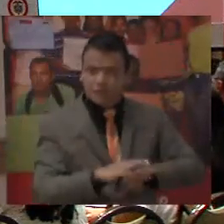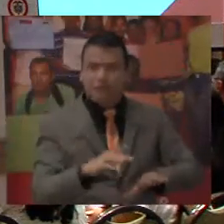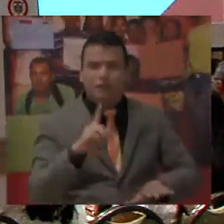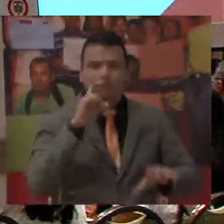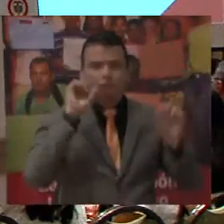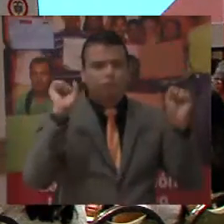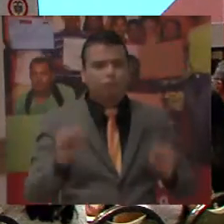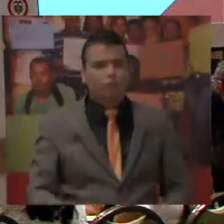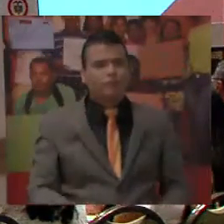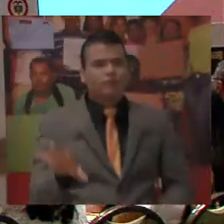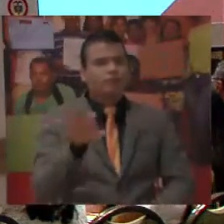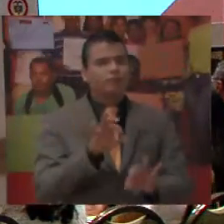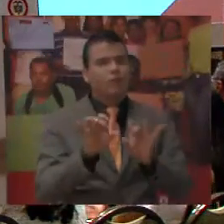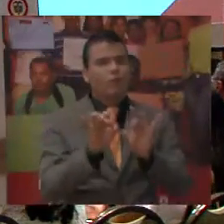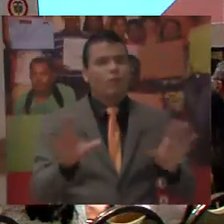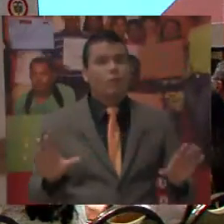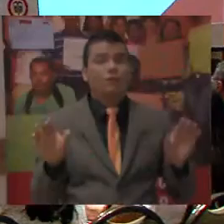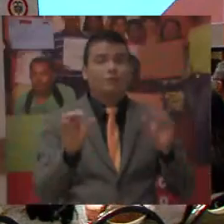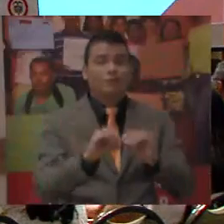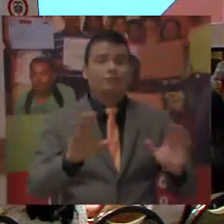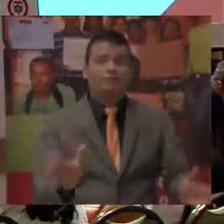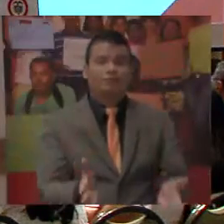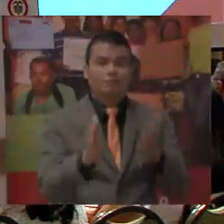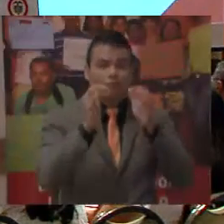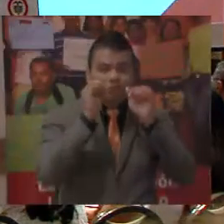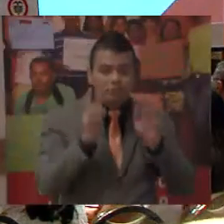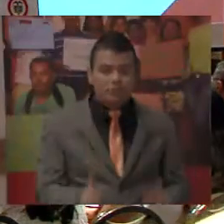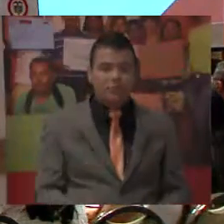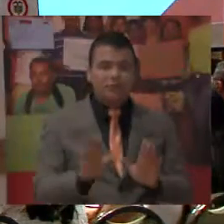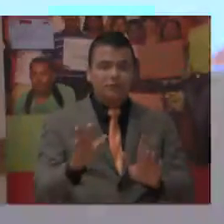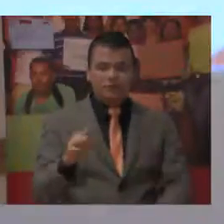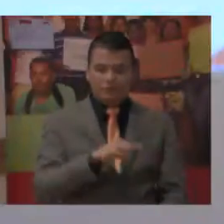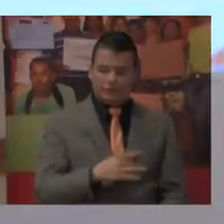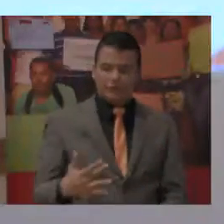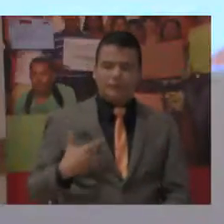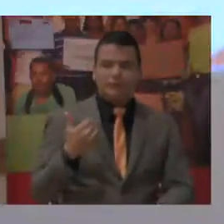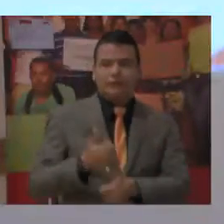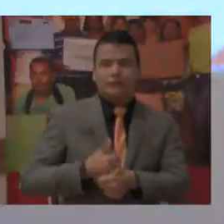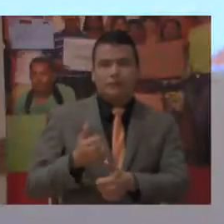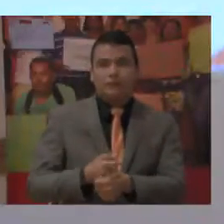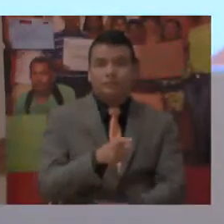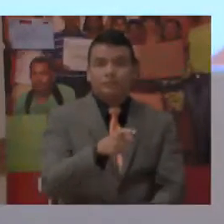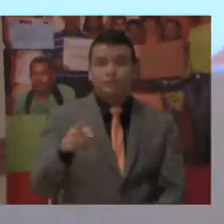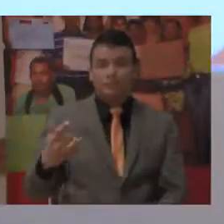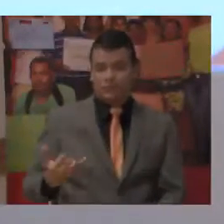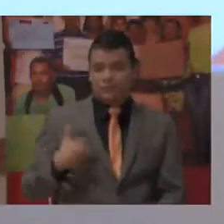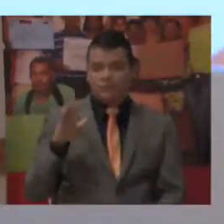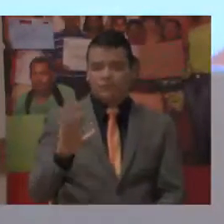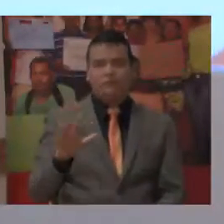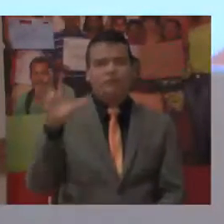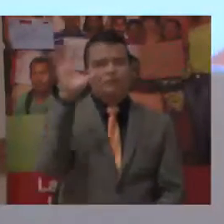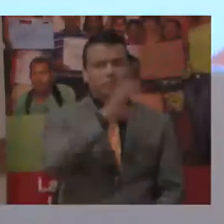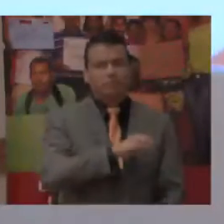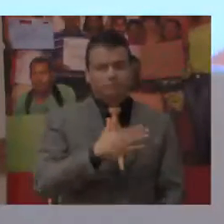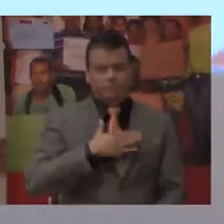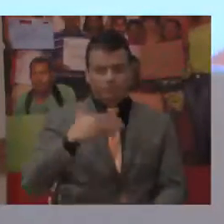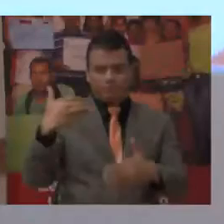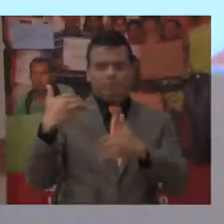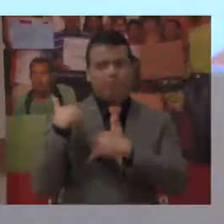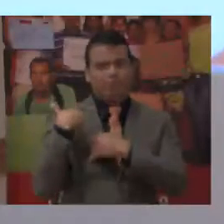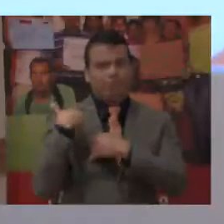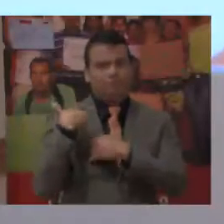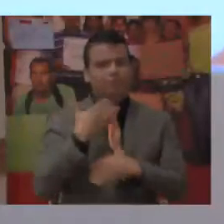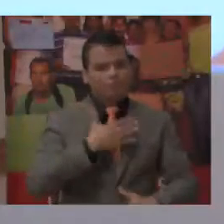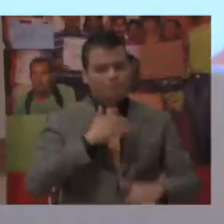unas oportunidades, sino construyendo ciudadanía, haciendo que estos jóvenes tengan muy claros sus deberes como